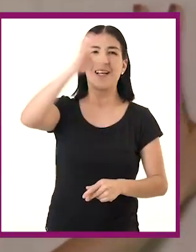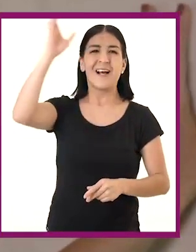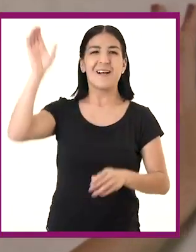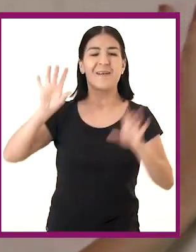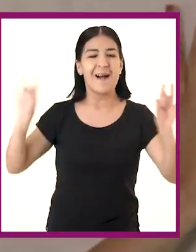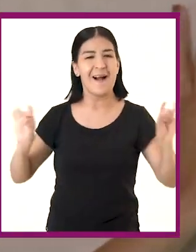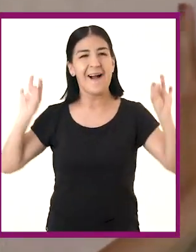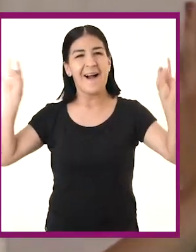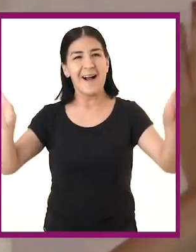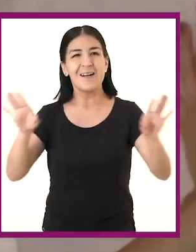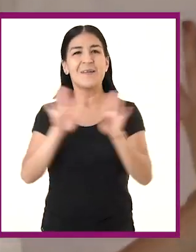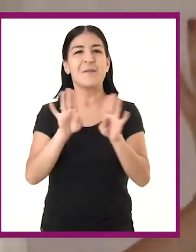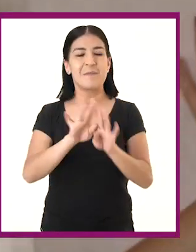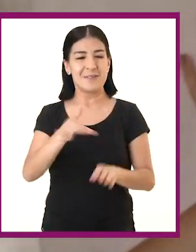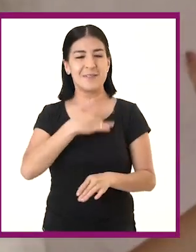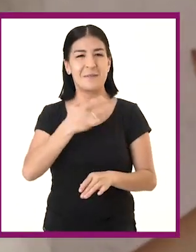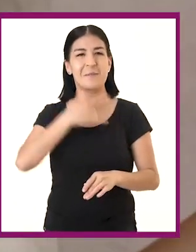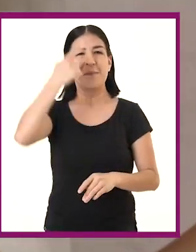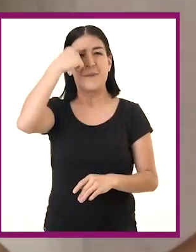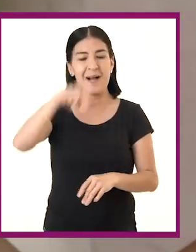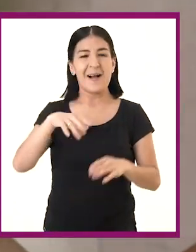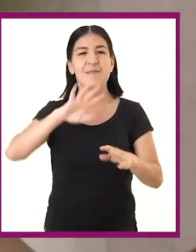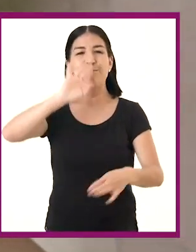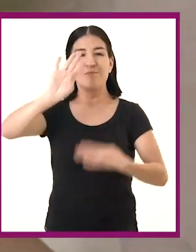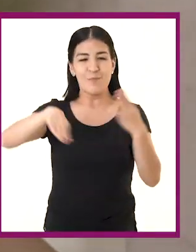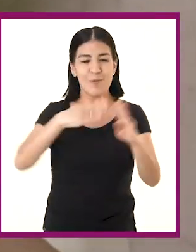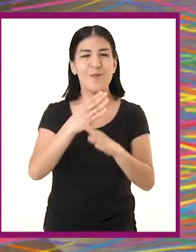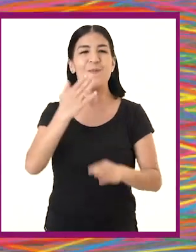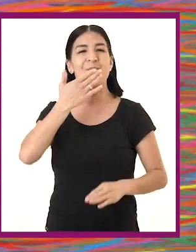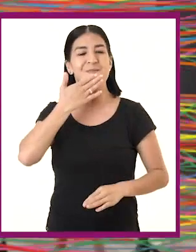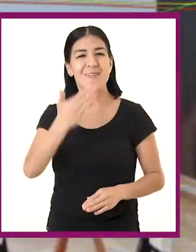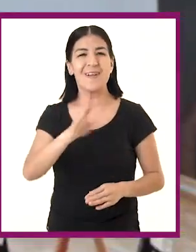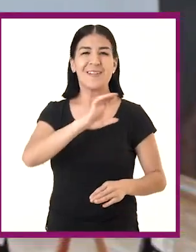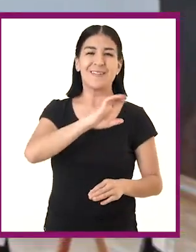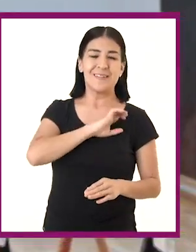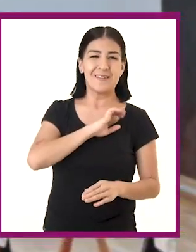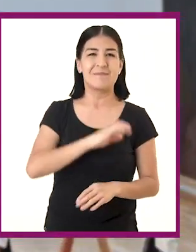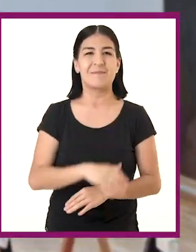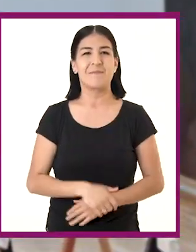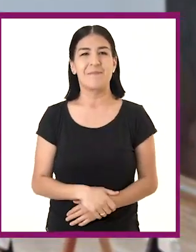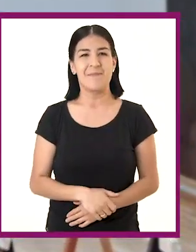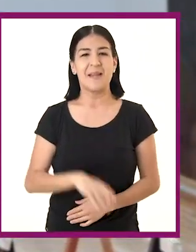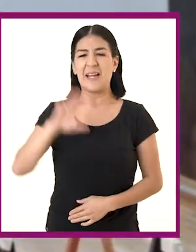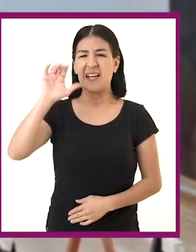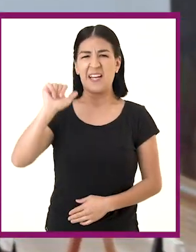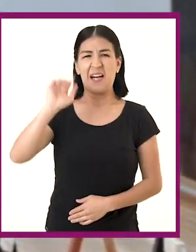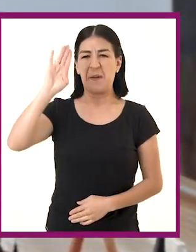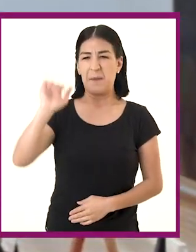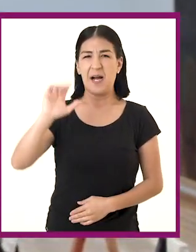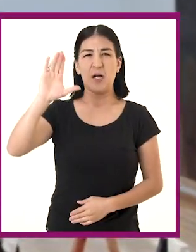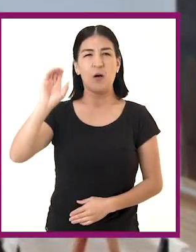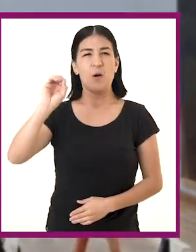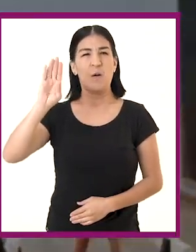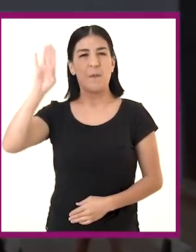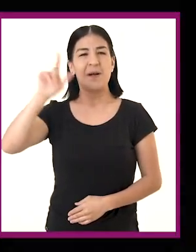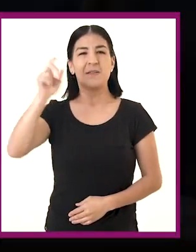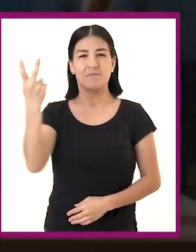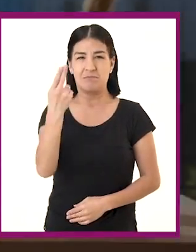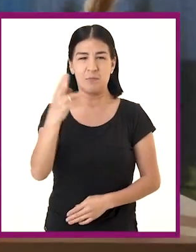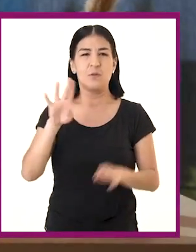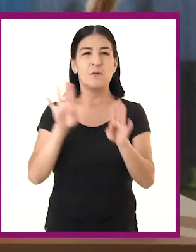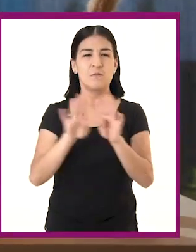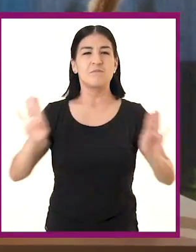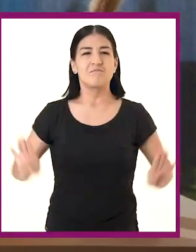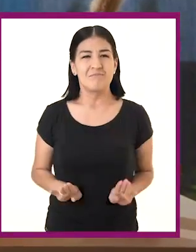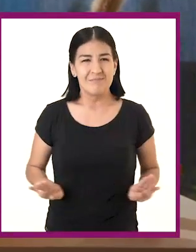acompañan a la gente en la utópica labor de crear un mundo armónico y solidario. Los Kabakov son una pareja de artistas